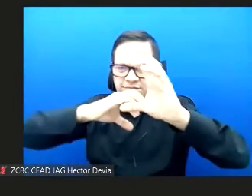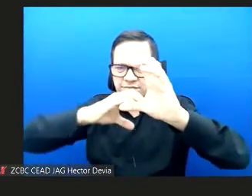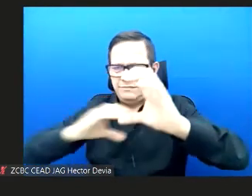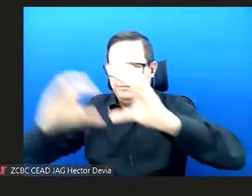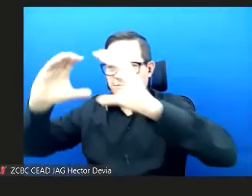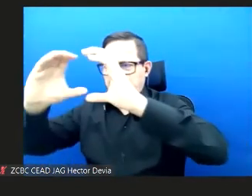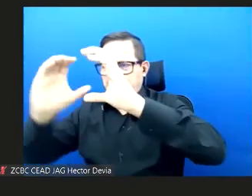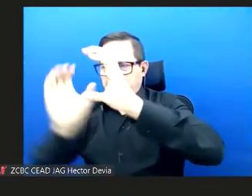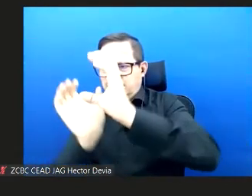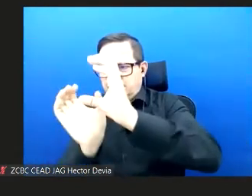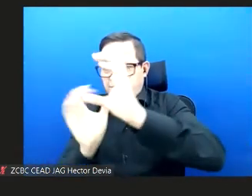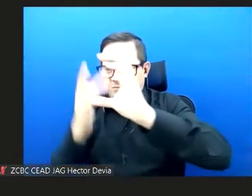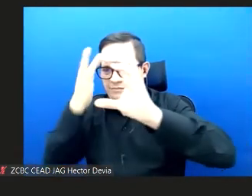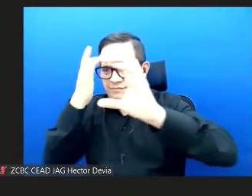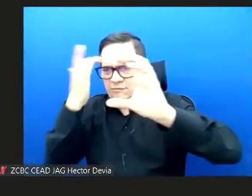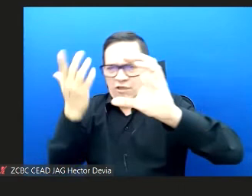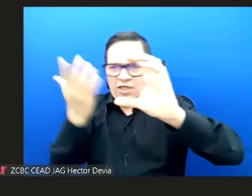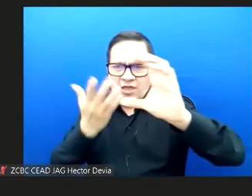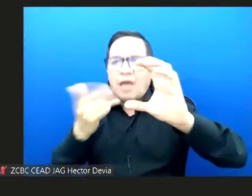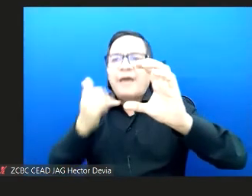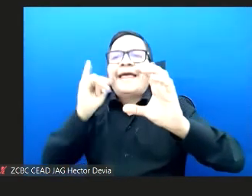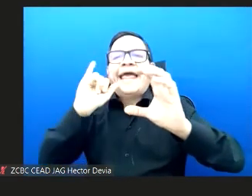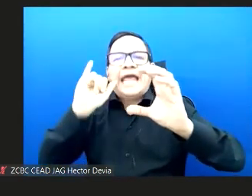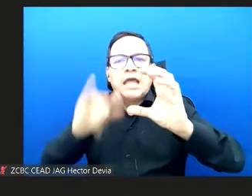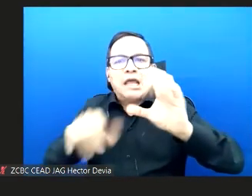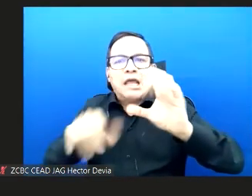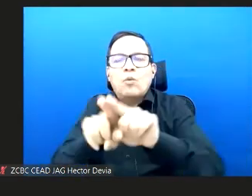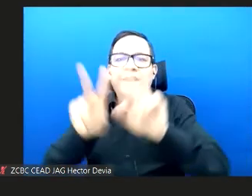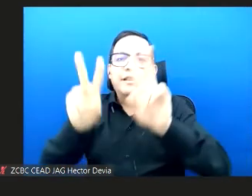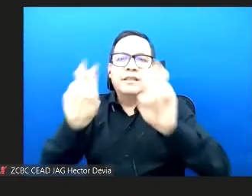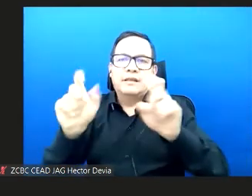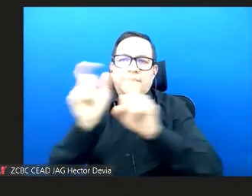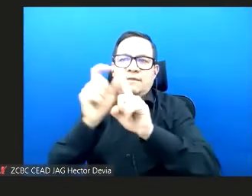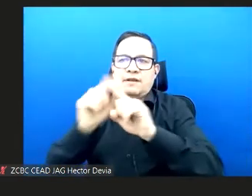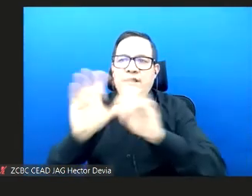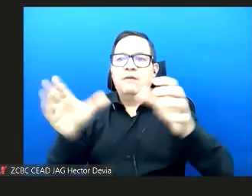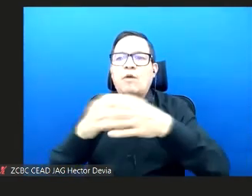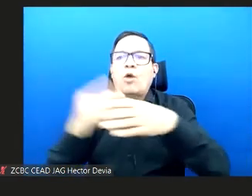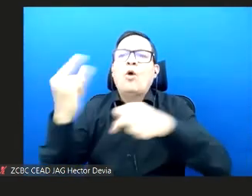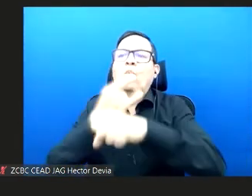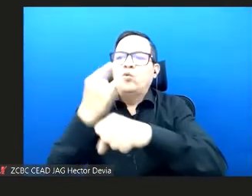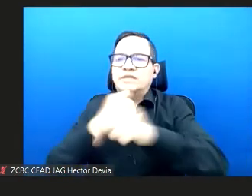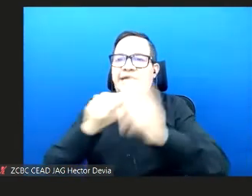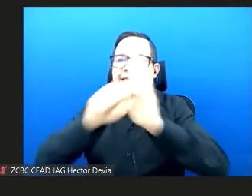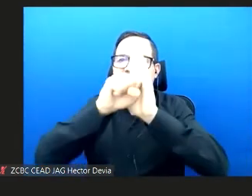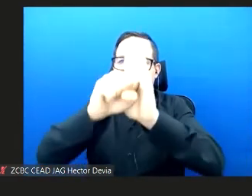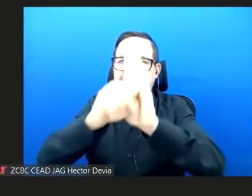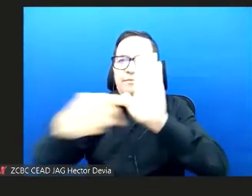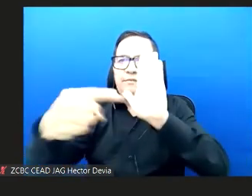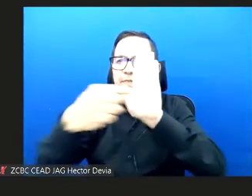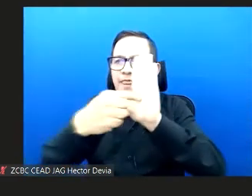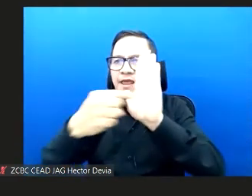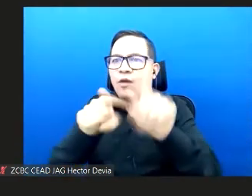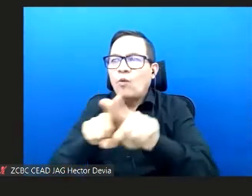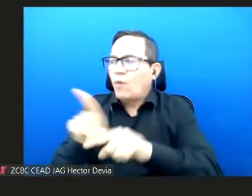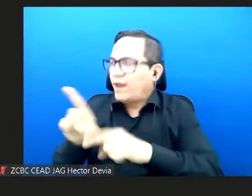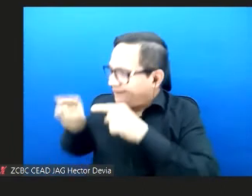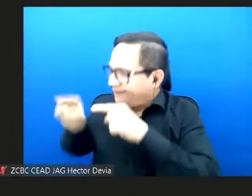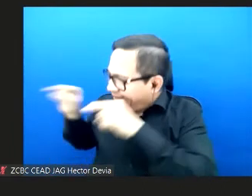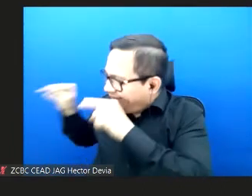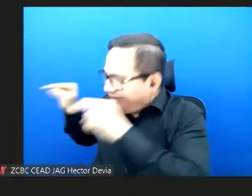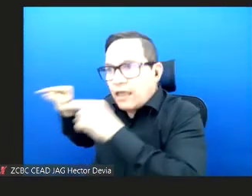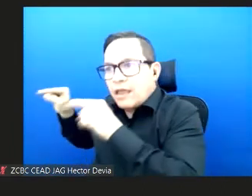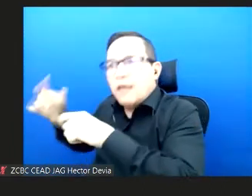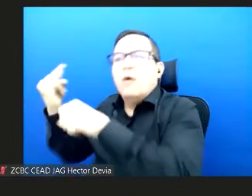estemos hablando de conjuntos, tratar de usar también esta representación gráfica es clave para entender